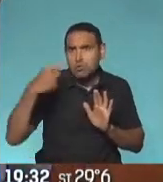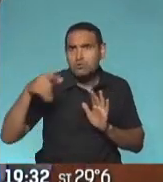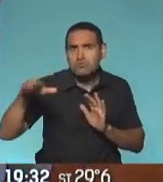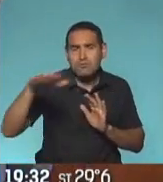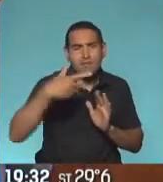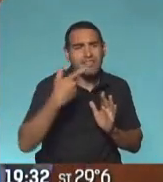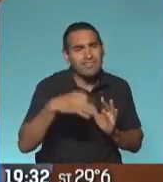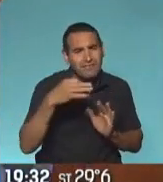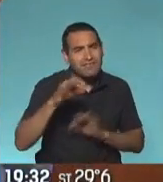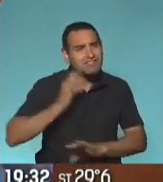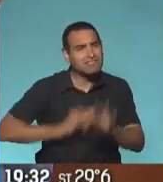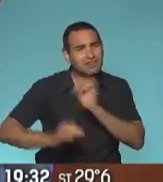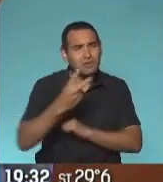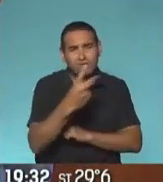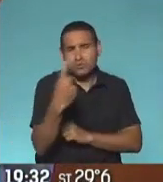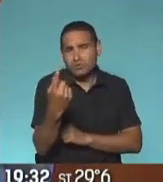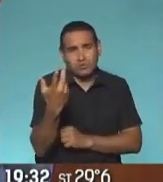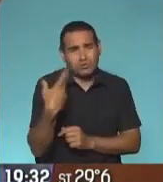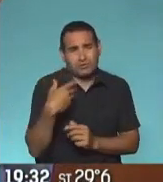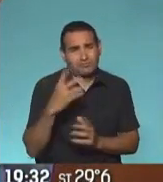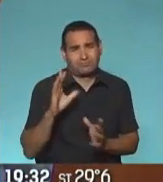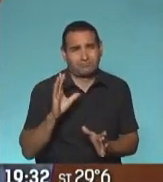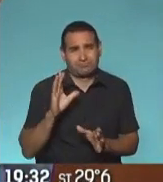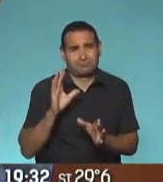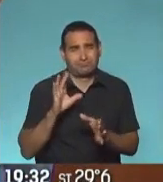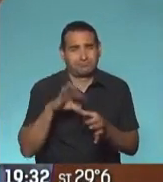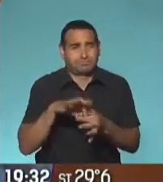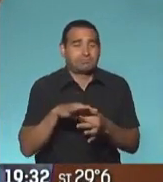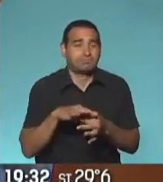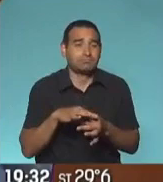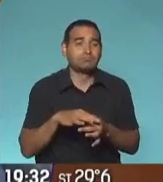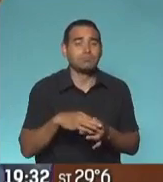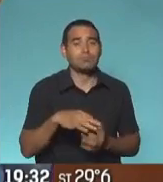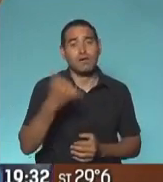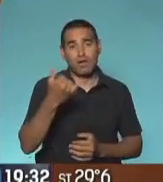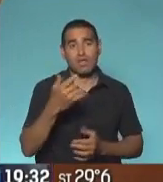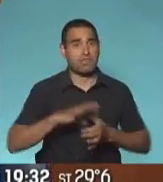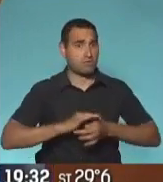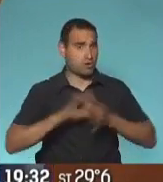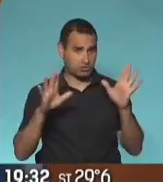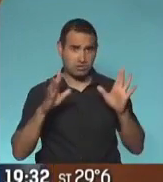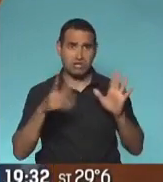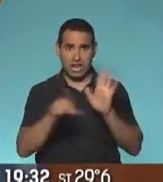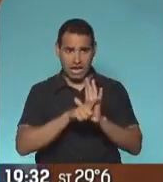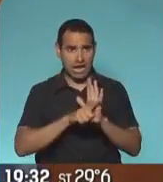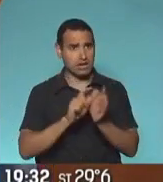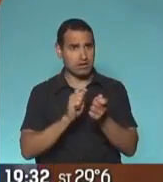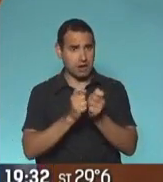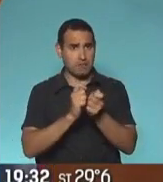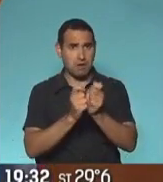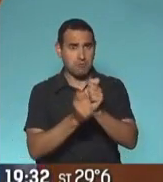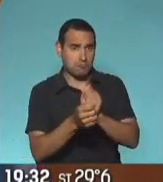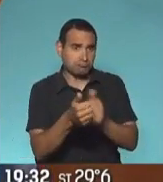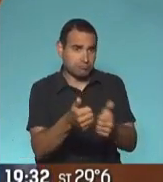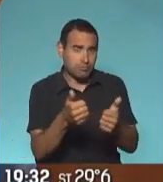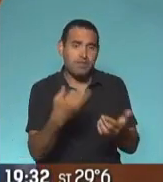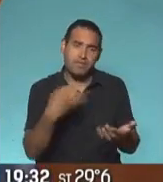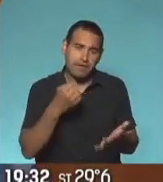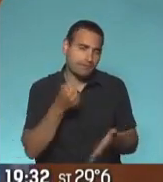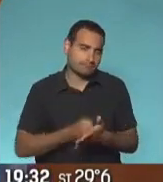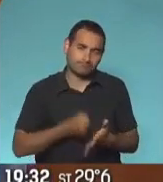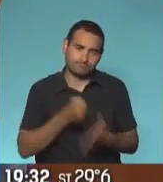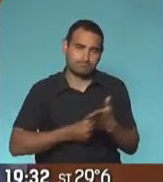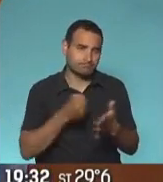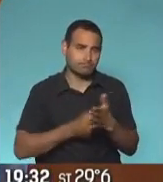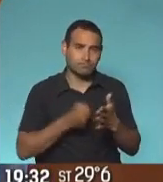al siglo XXI, ¿no? Hemos tenido desde el regreso a la democracia varias adecuaciones legislativas, seguir insistiendo que no